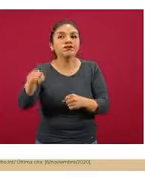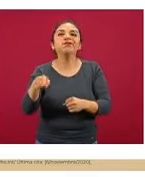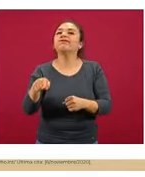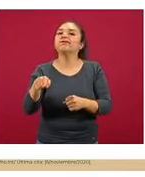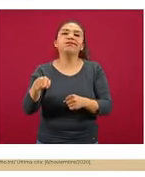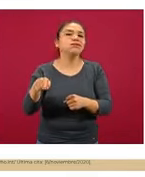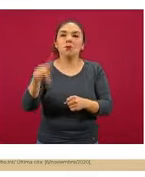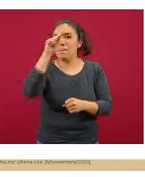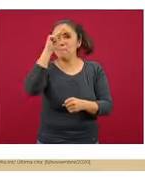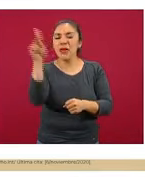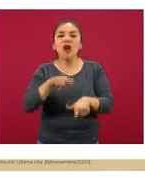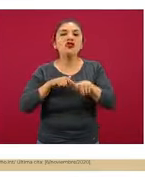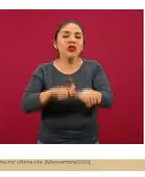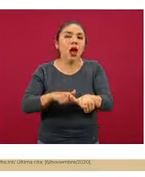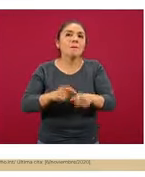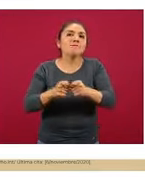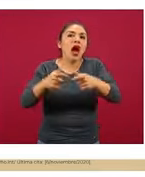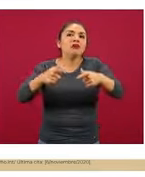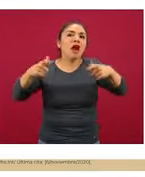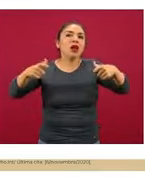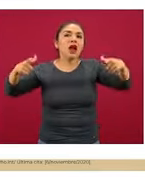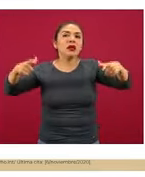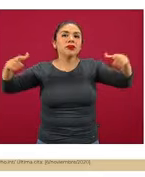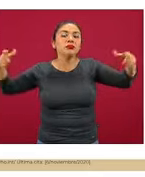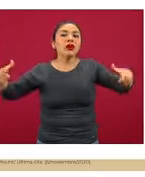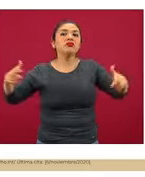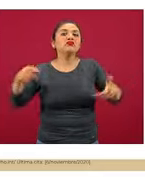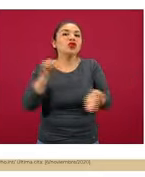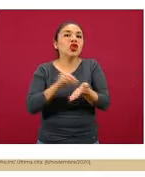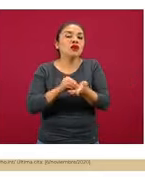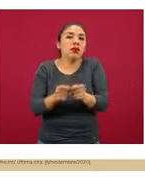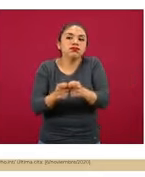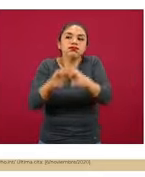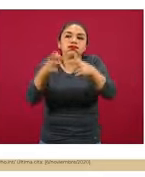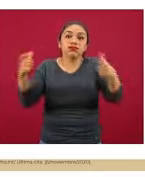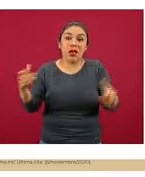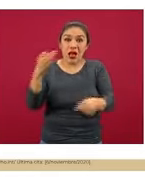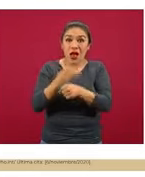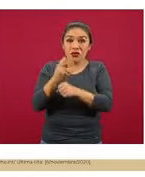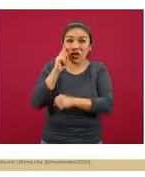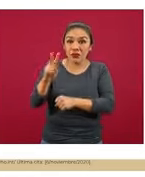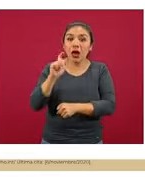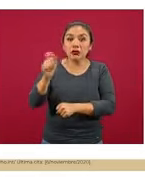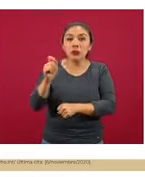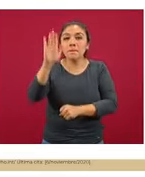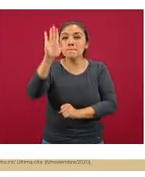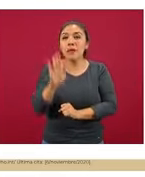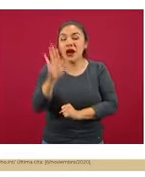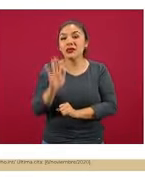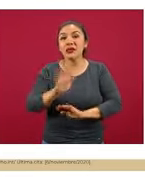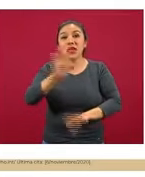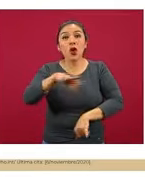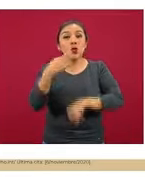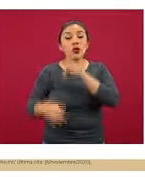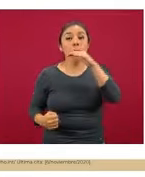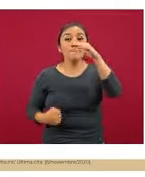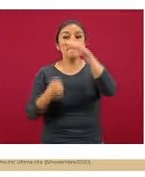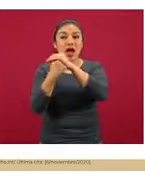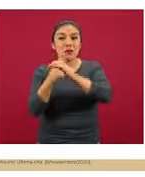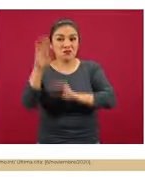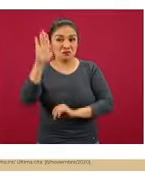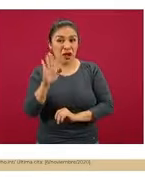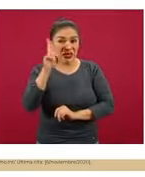comportamiento continuo ascendente y va creciendo hasta que prácticamente pareciera que hubiera llegado a un primer acme,